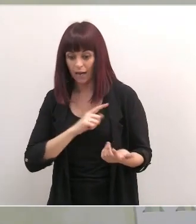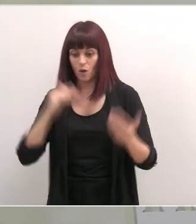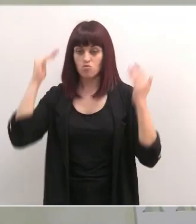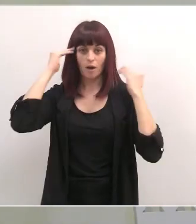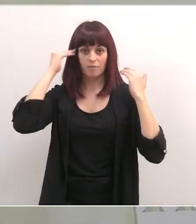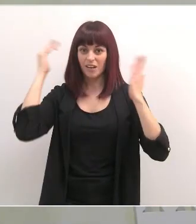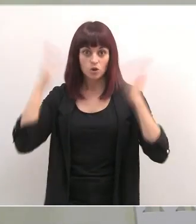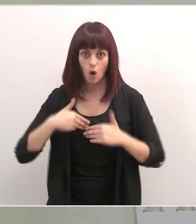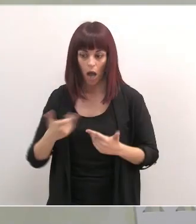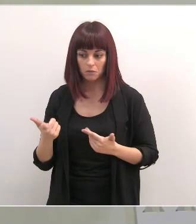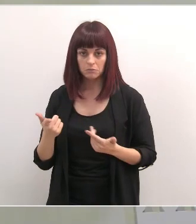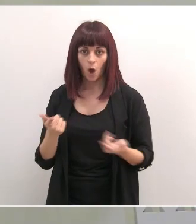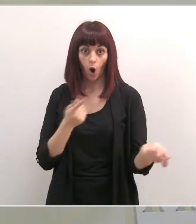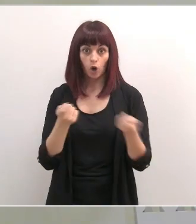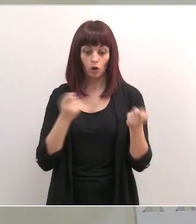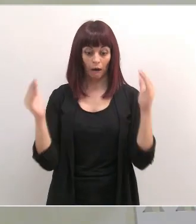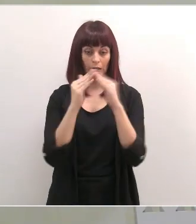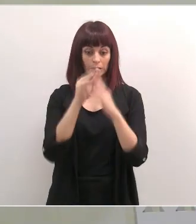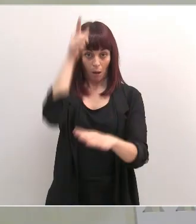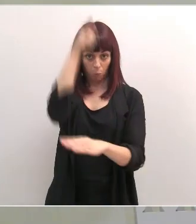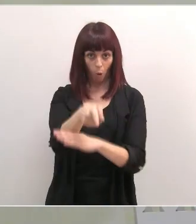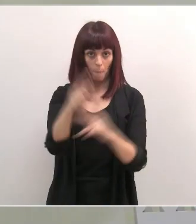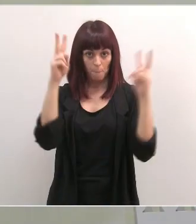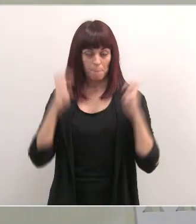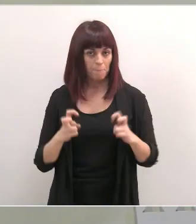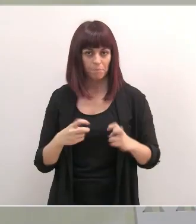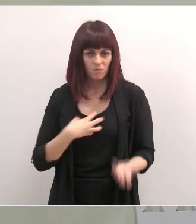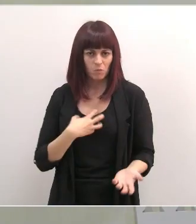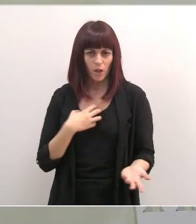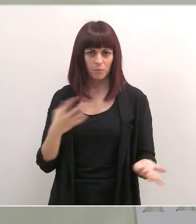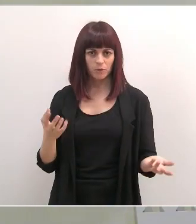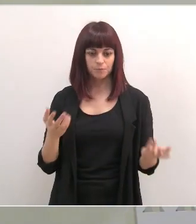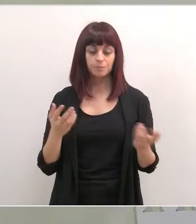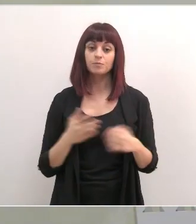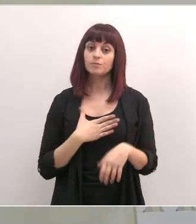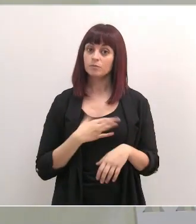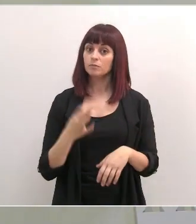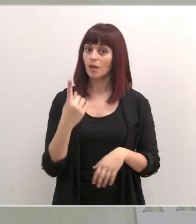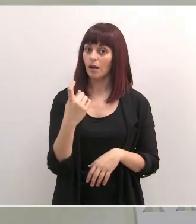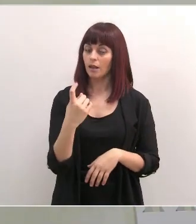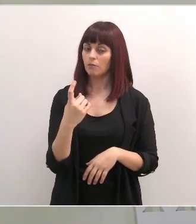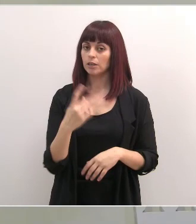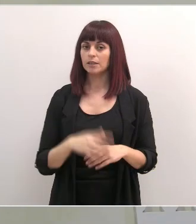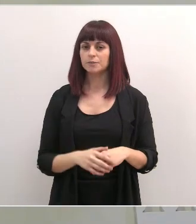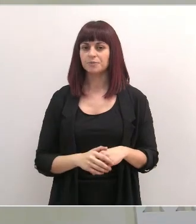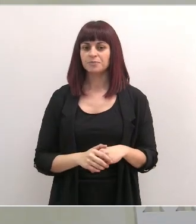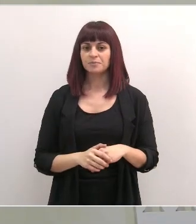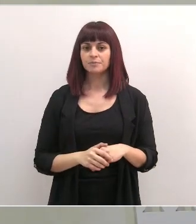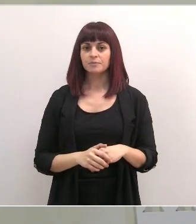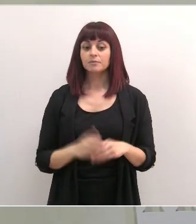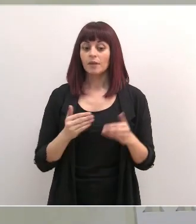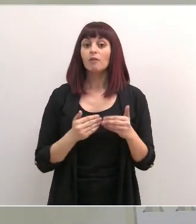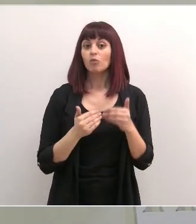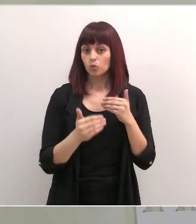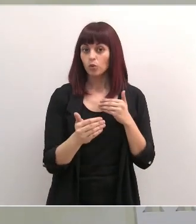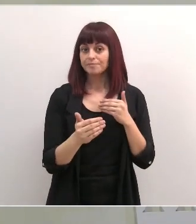Estado, no podemos confinar a la gente en su domicilio. Y a veces eso puede llegar a ser necesario. Pensamos que puede llegar el momento en que pueda ser